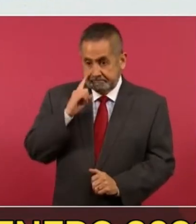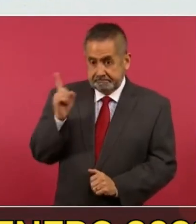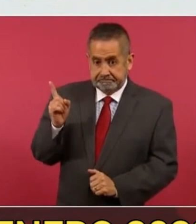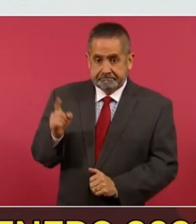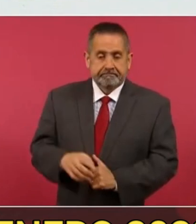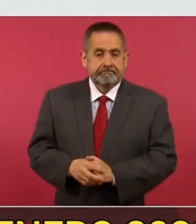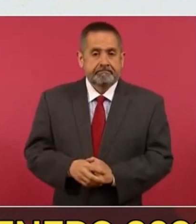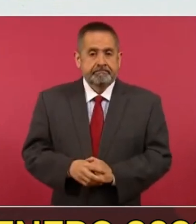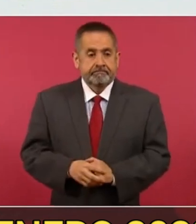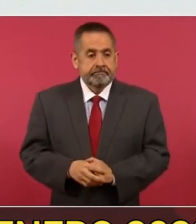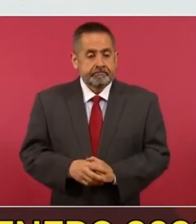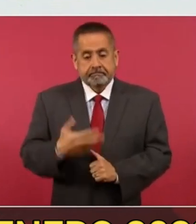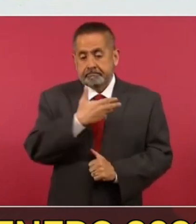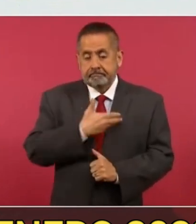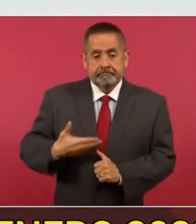¿Cuándo salió?